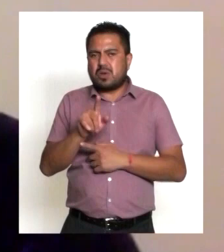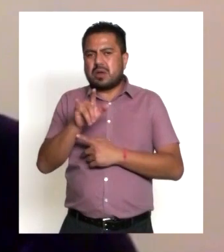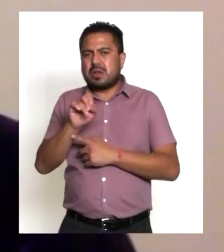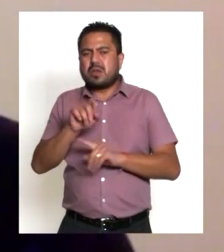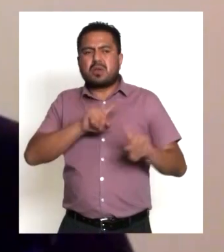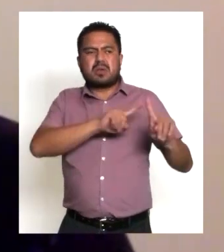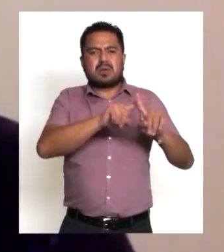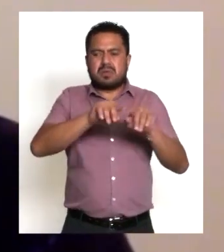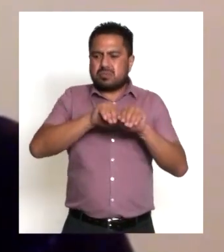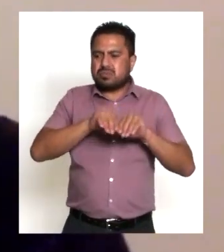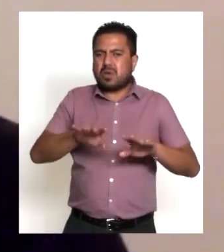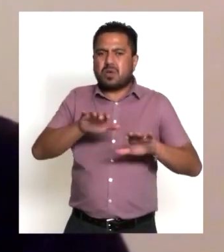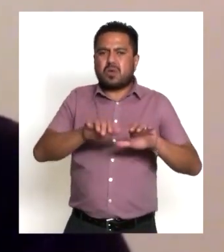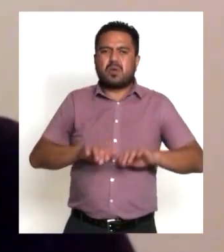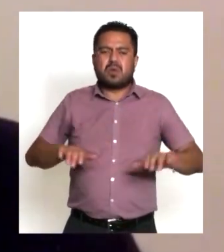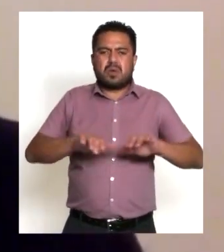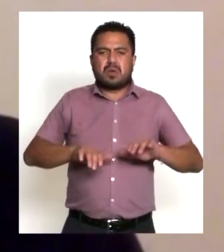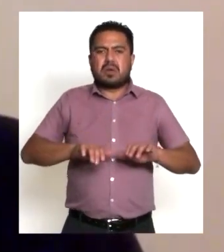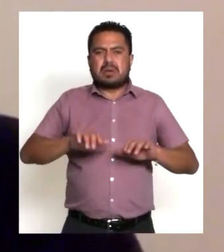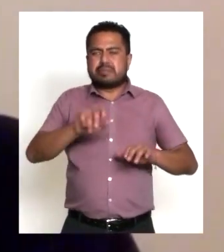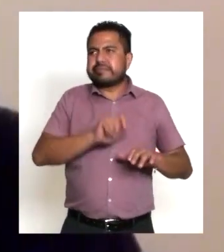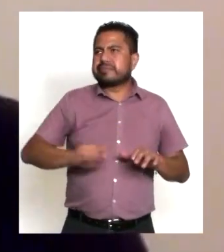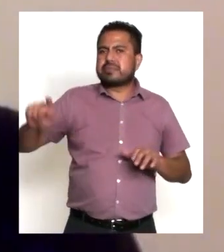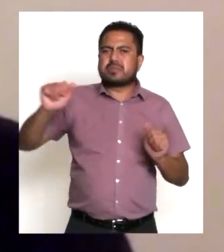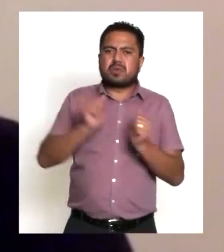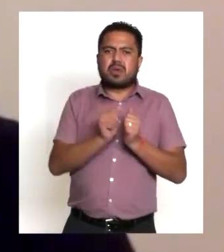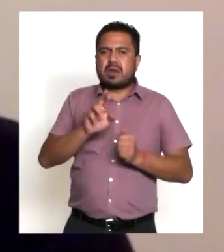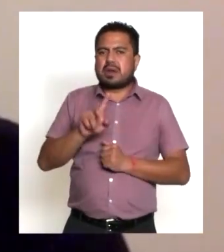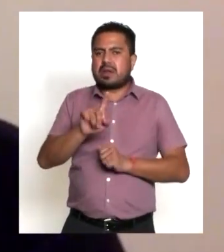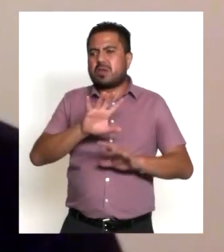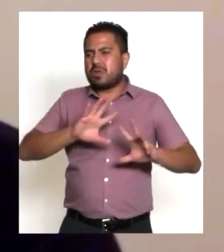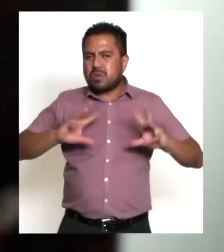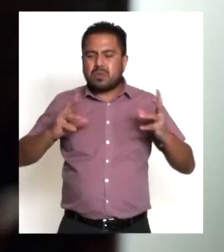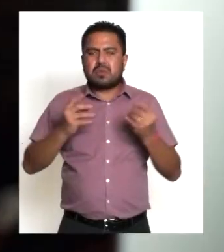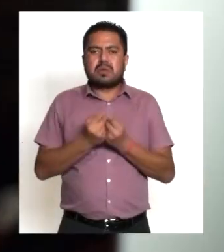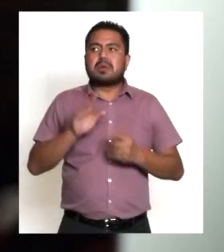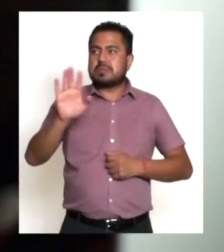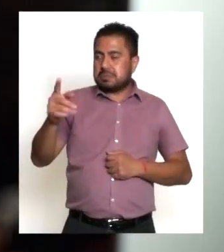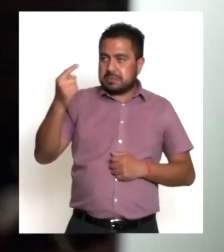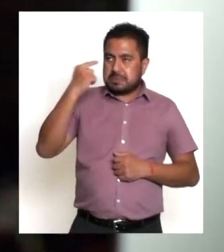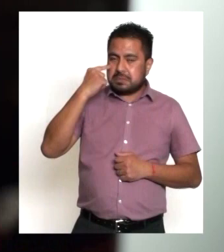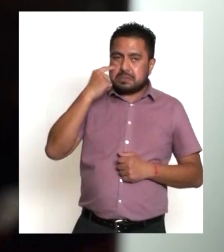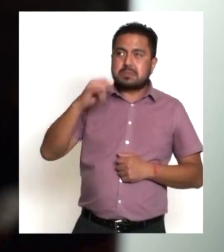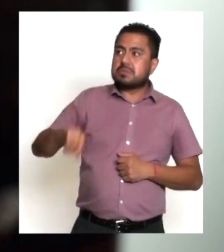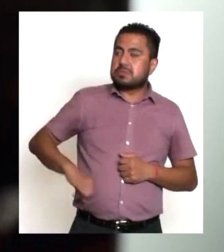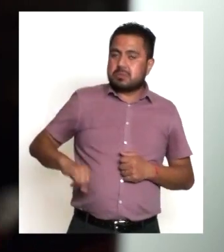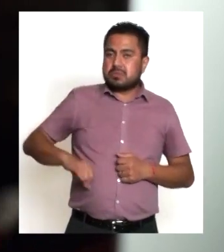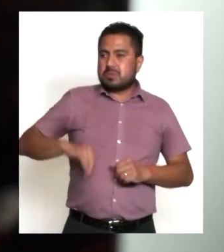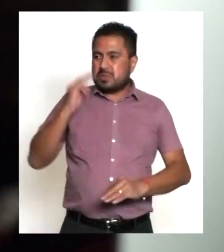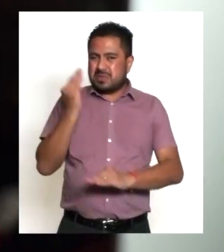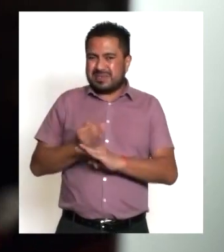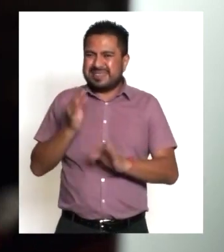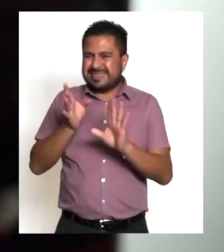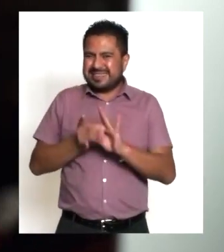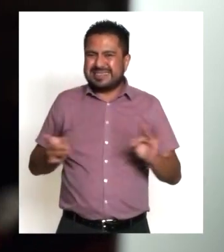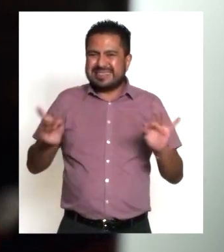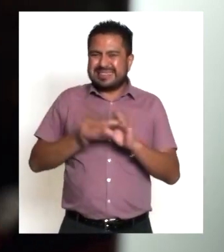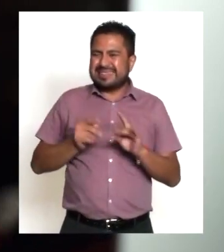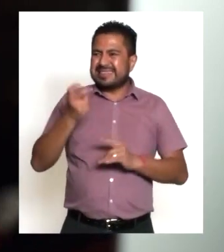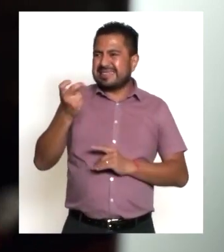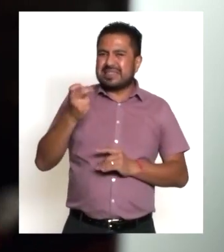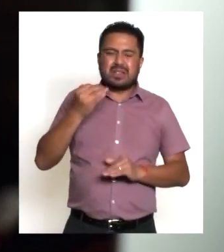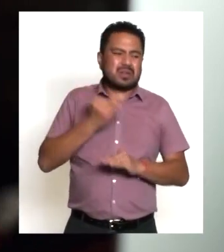sólido repartidos en muchas computadoras dispersas en toda la red. Fíjate que es muy interesante lo que dices, porque a